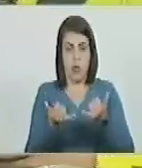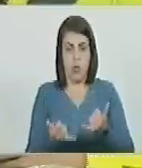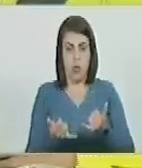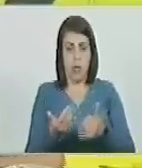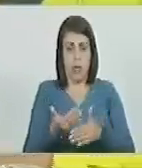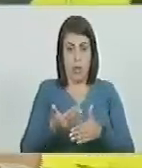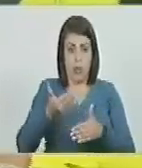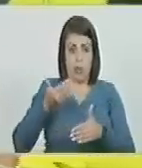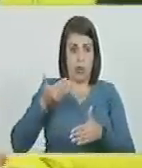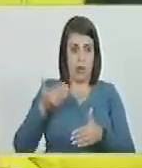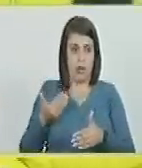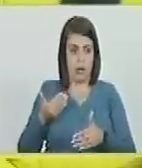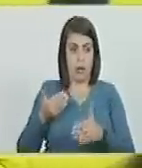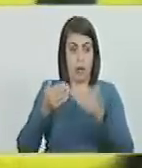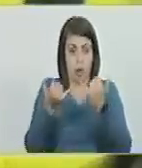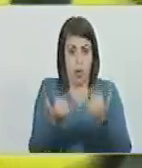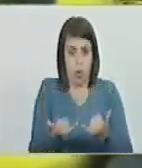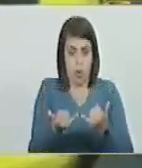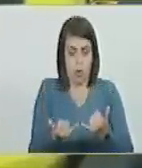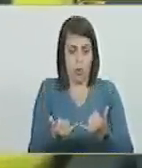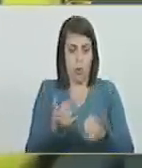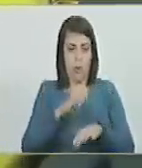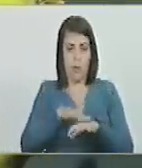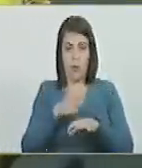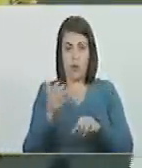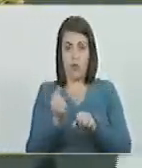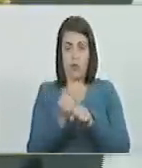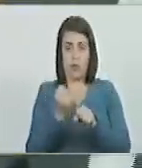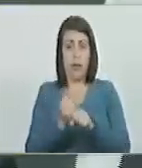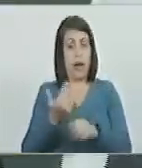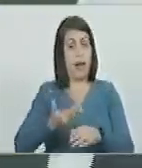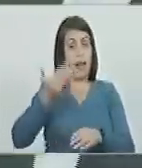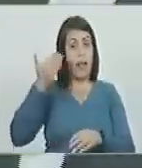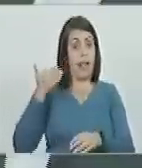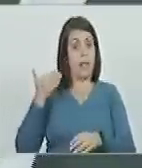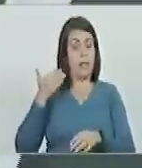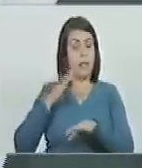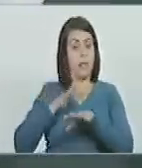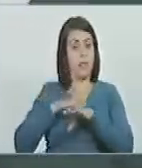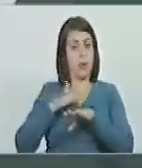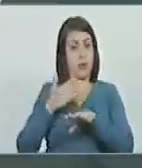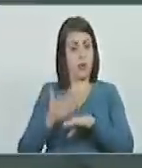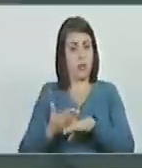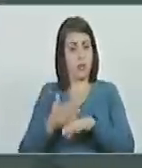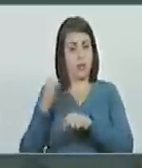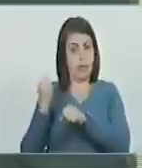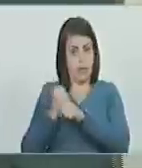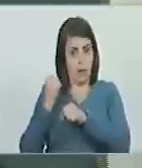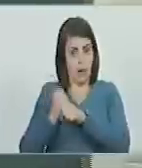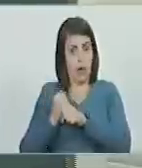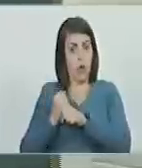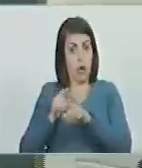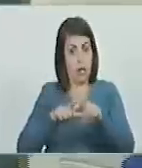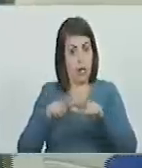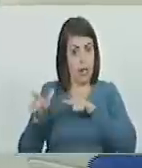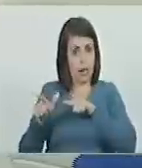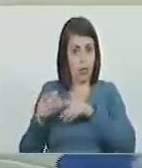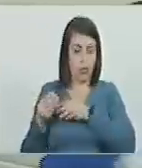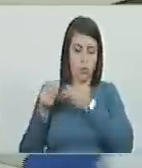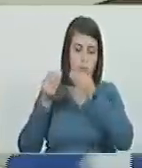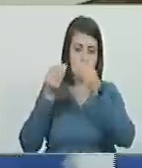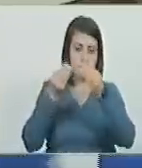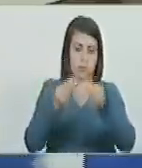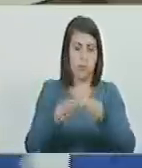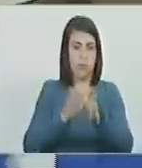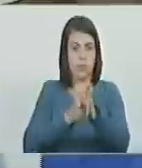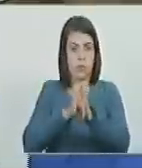de antes. Los de ahora porque trabajaron y los de antes porque con el trabajo que habían dejado sirvió que